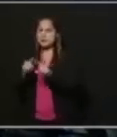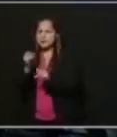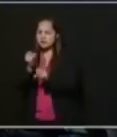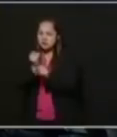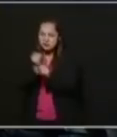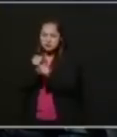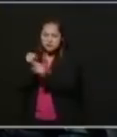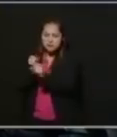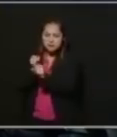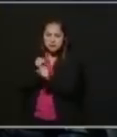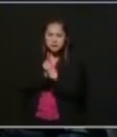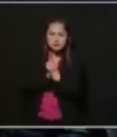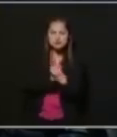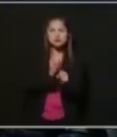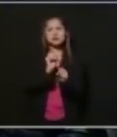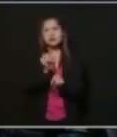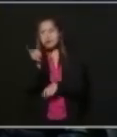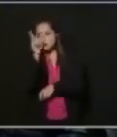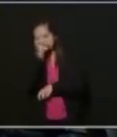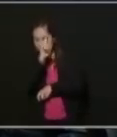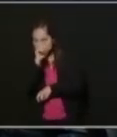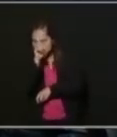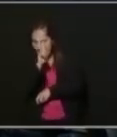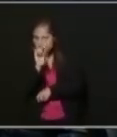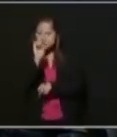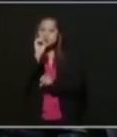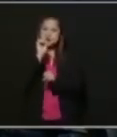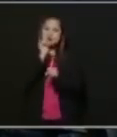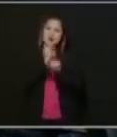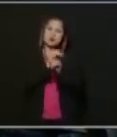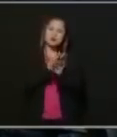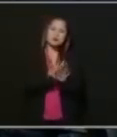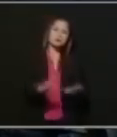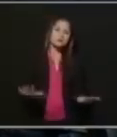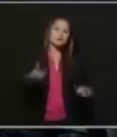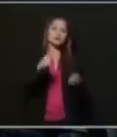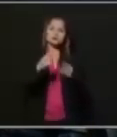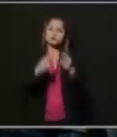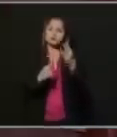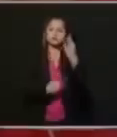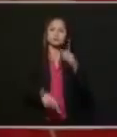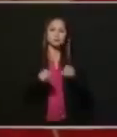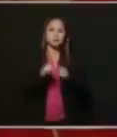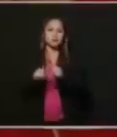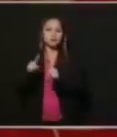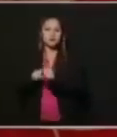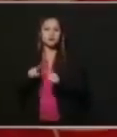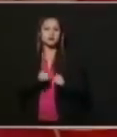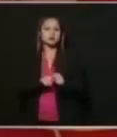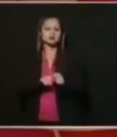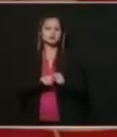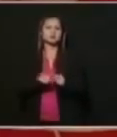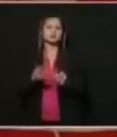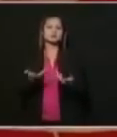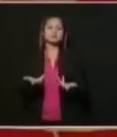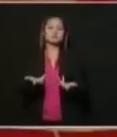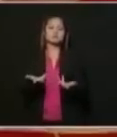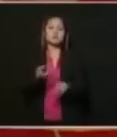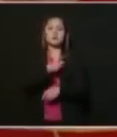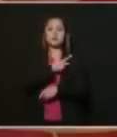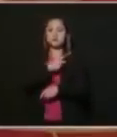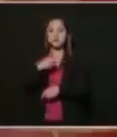análisis, recomendaciones, informes y otros documentos que puedan elaborarse con el